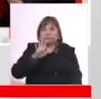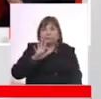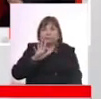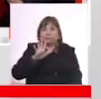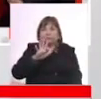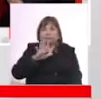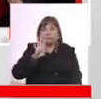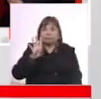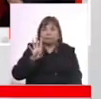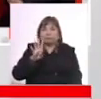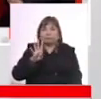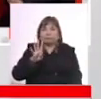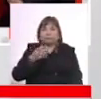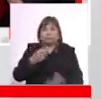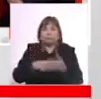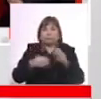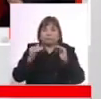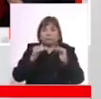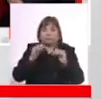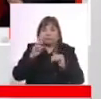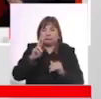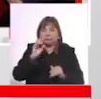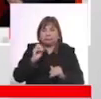3554, diagonal